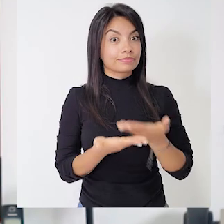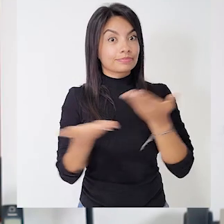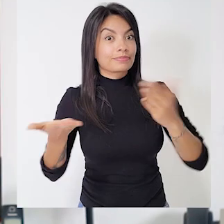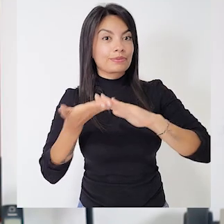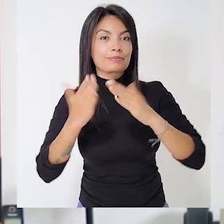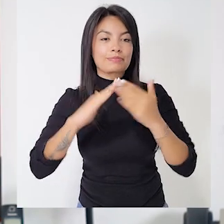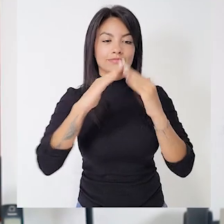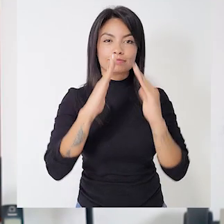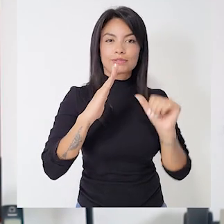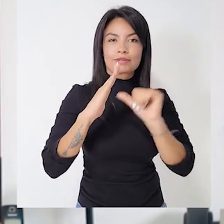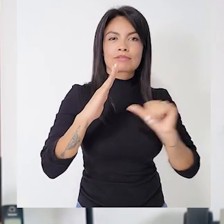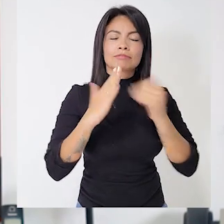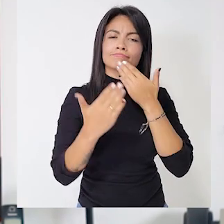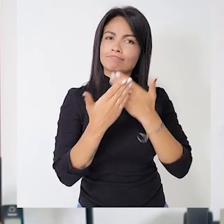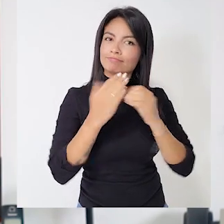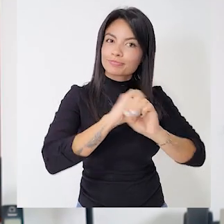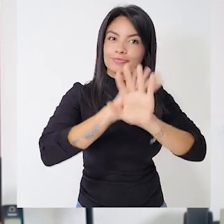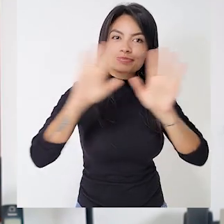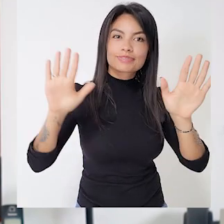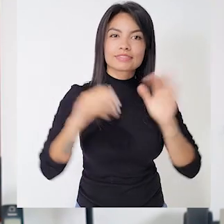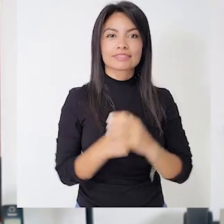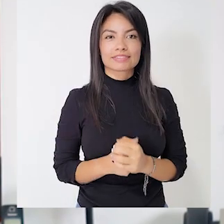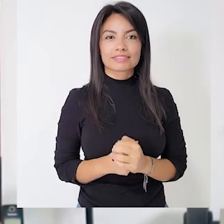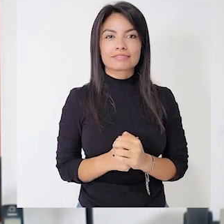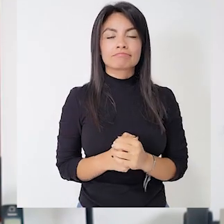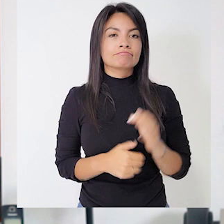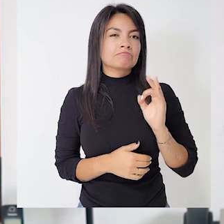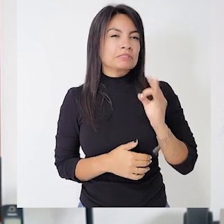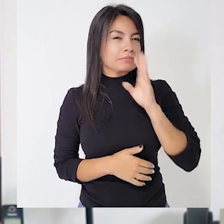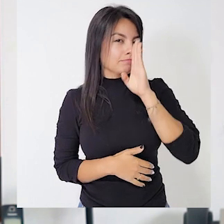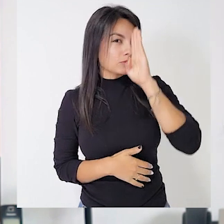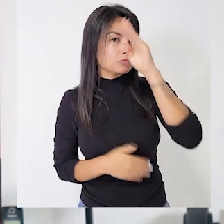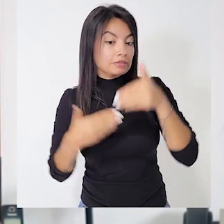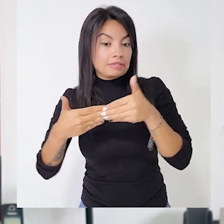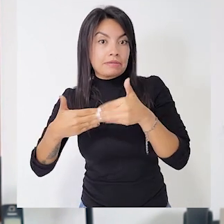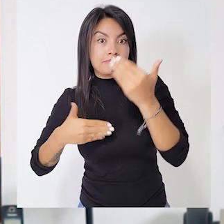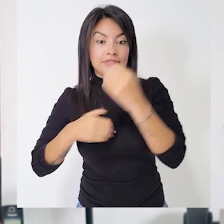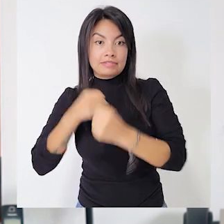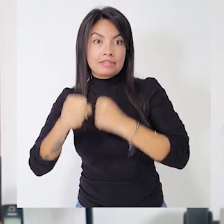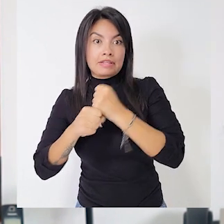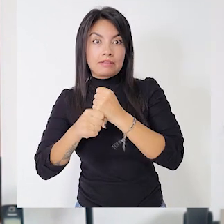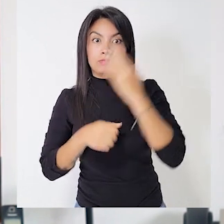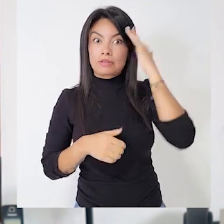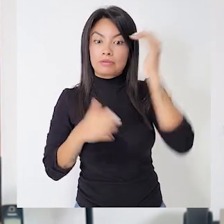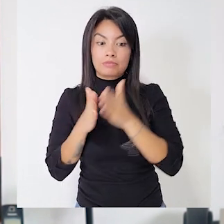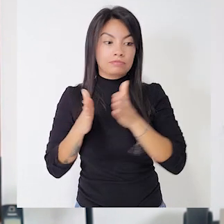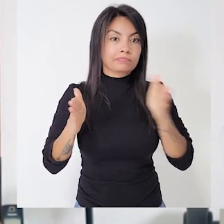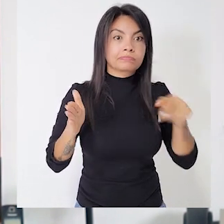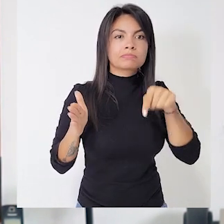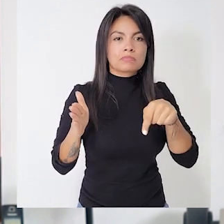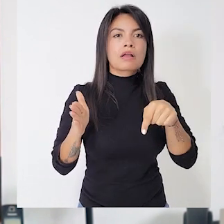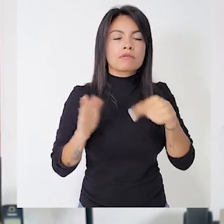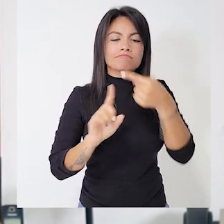Querida comunidad educativa del Colegio Anglohispano, muy buenos días. Tradicionalmente, un mes después de iniciar